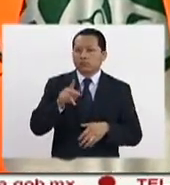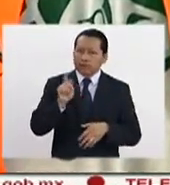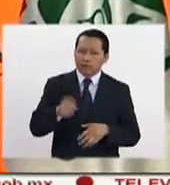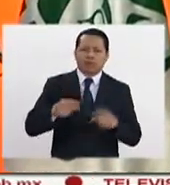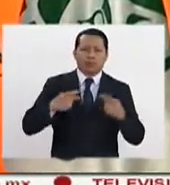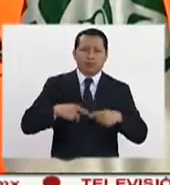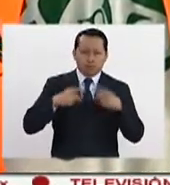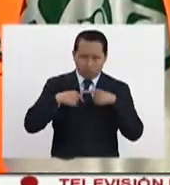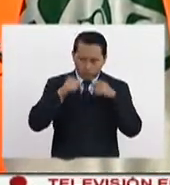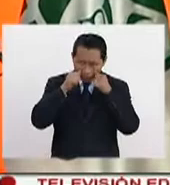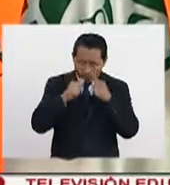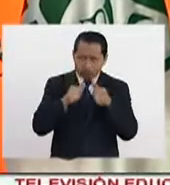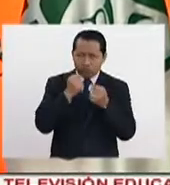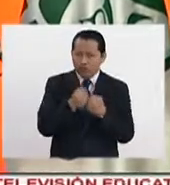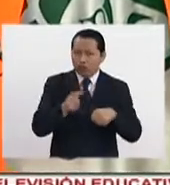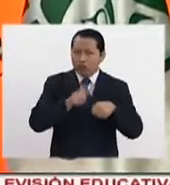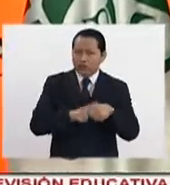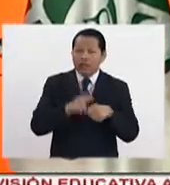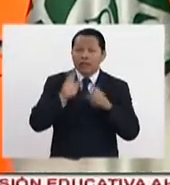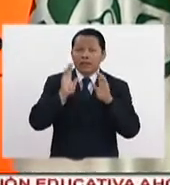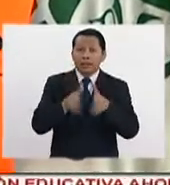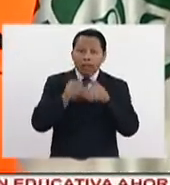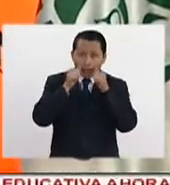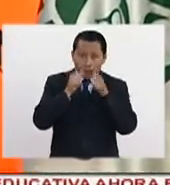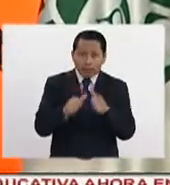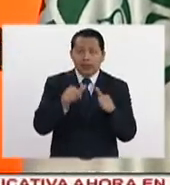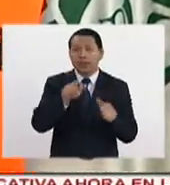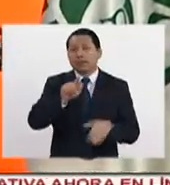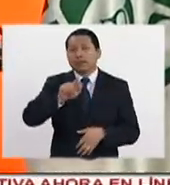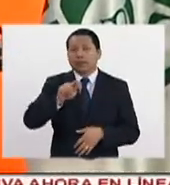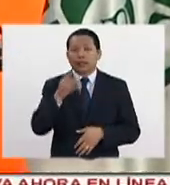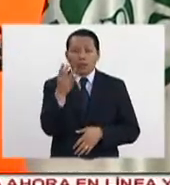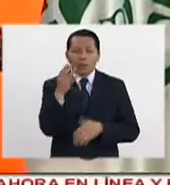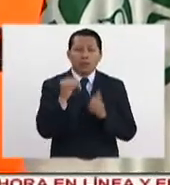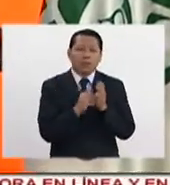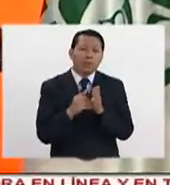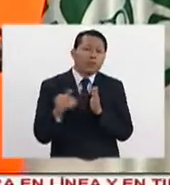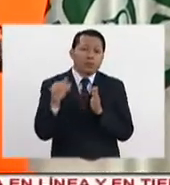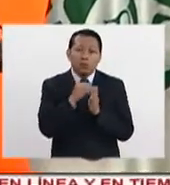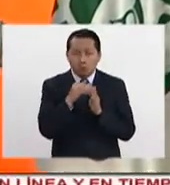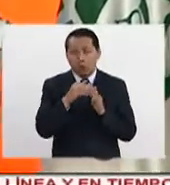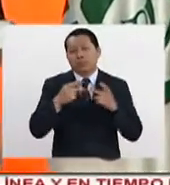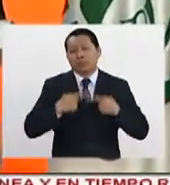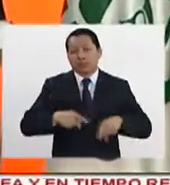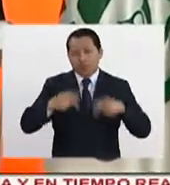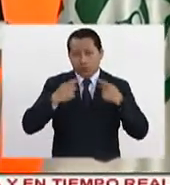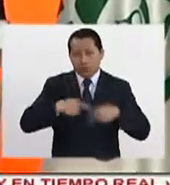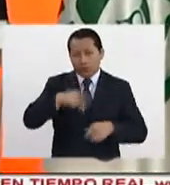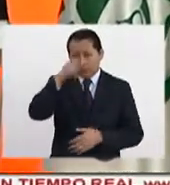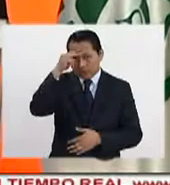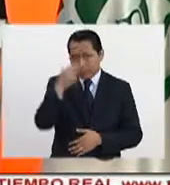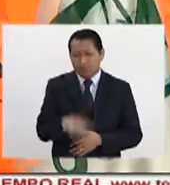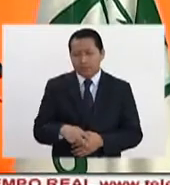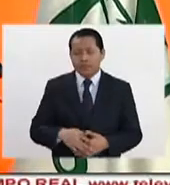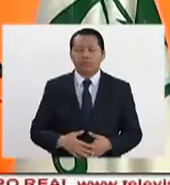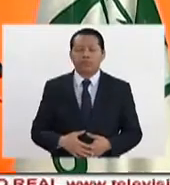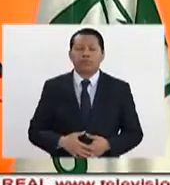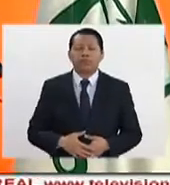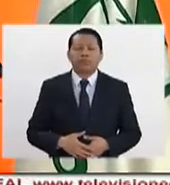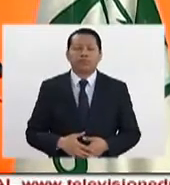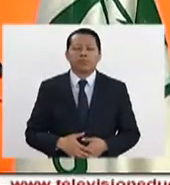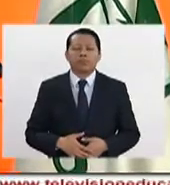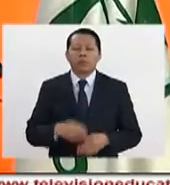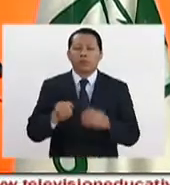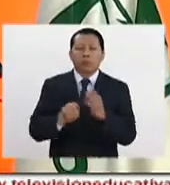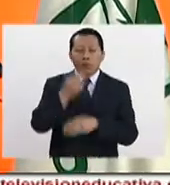de México, que atiende ya a 74 millones de mexicanos.